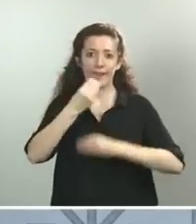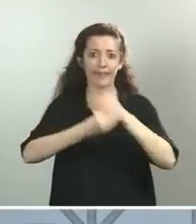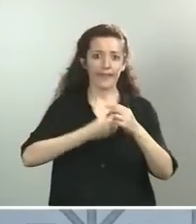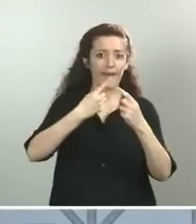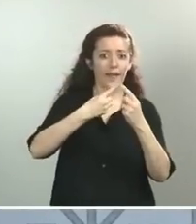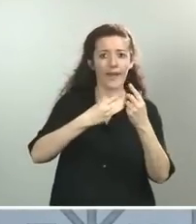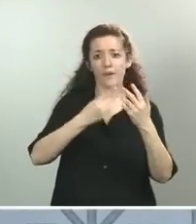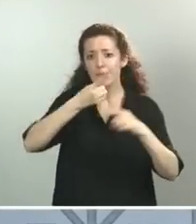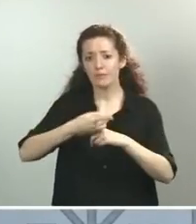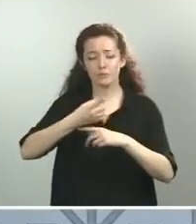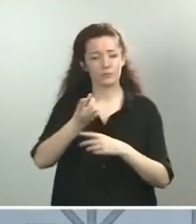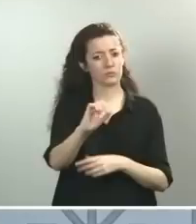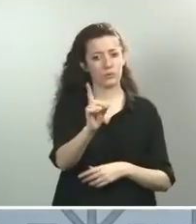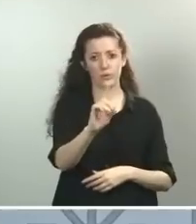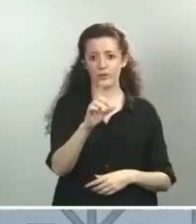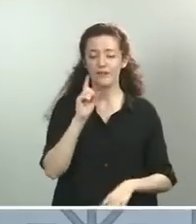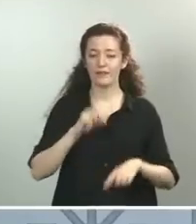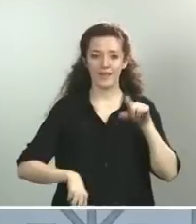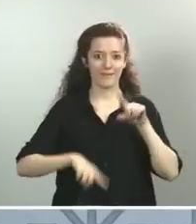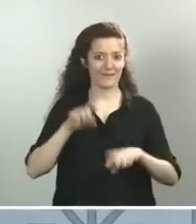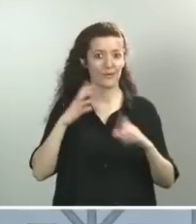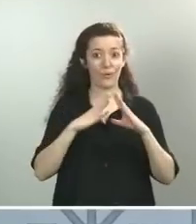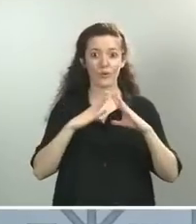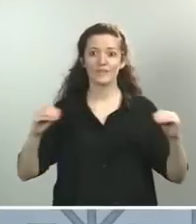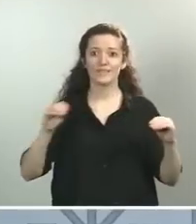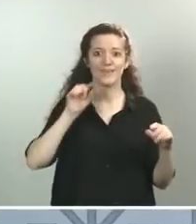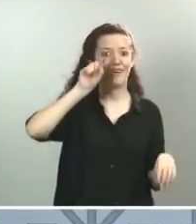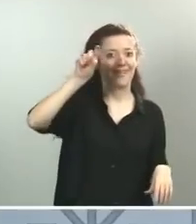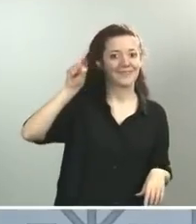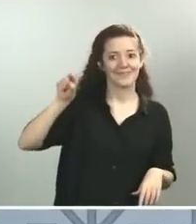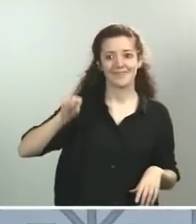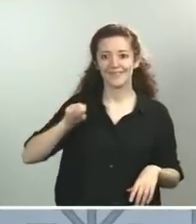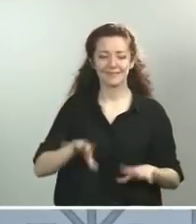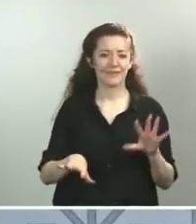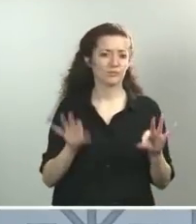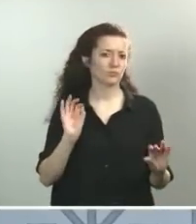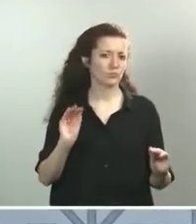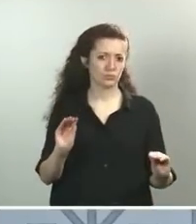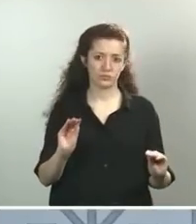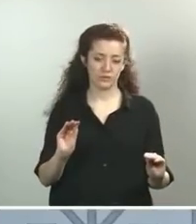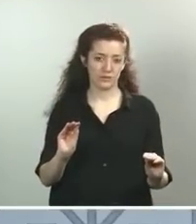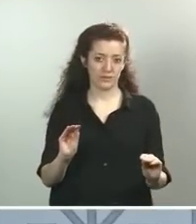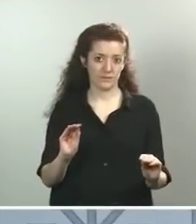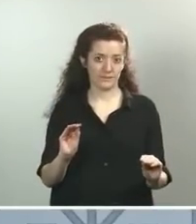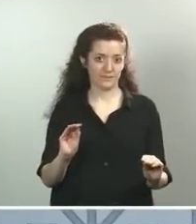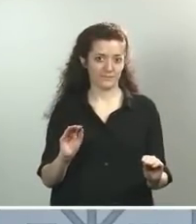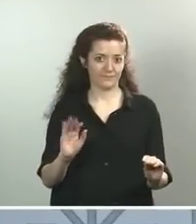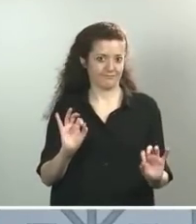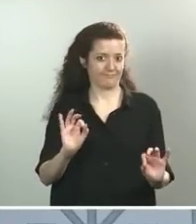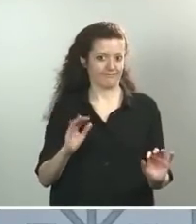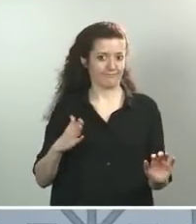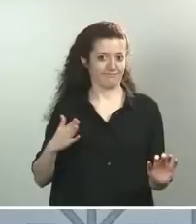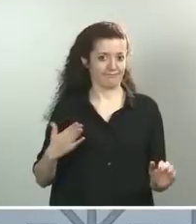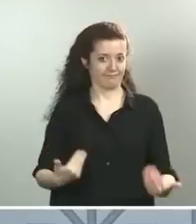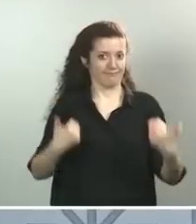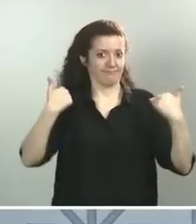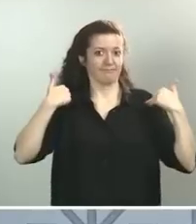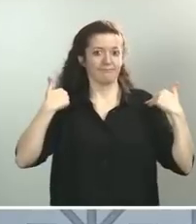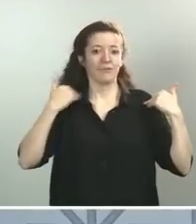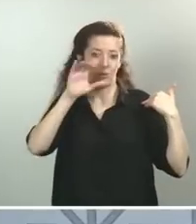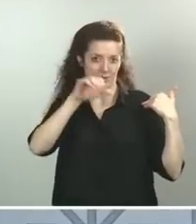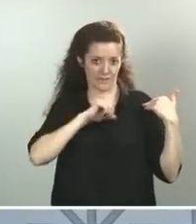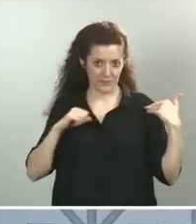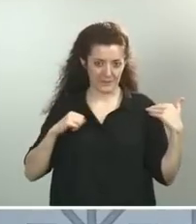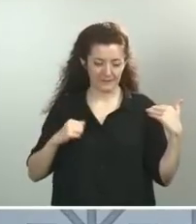son as universidades, insisto, ao mesmo tempo, con as competencias en manos das comunidades autónomas. E, por consiguente,